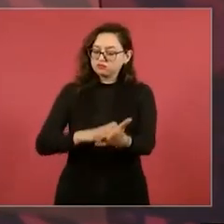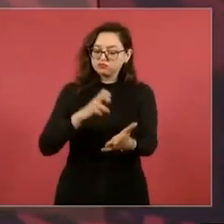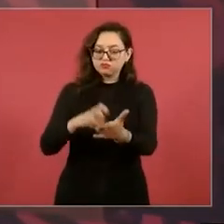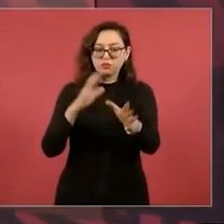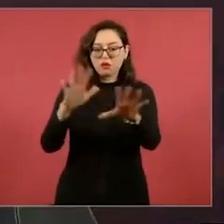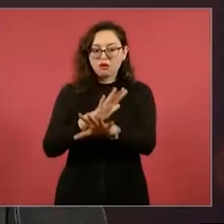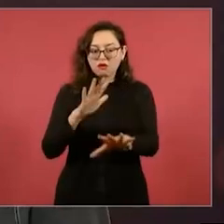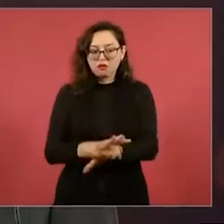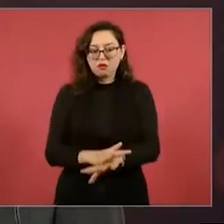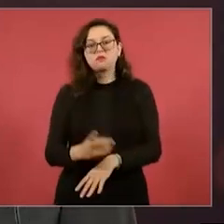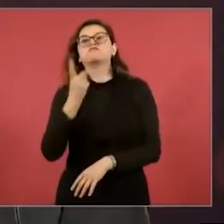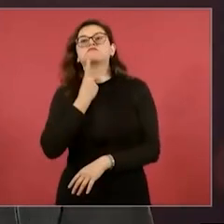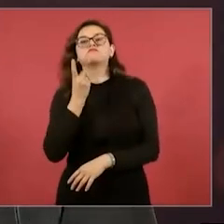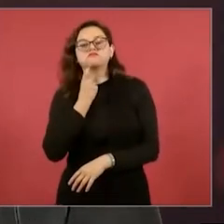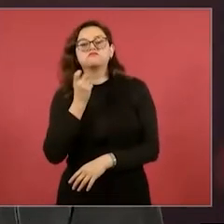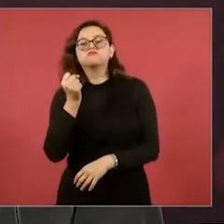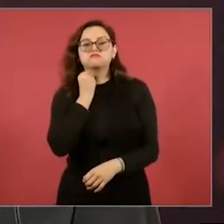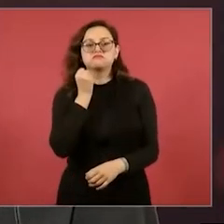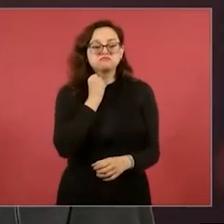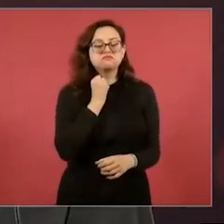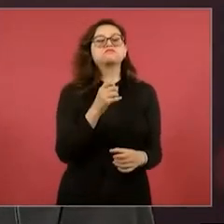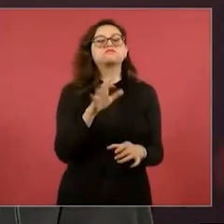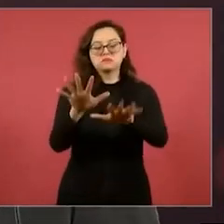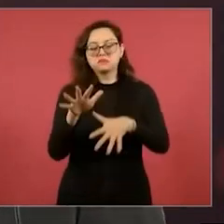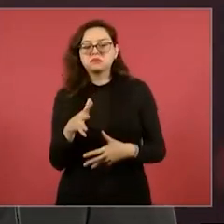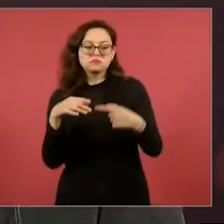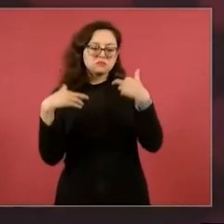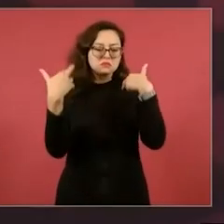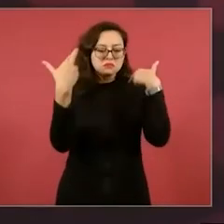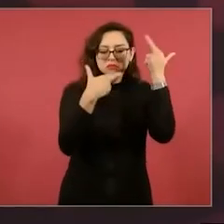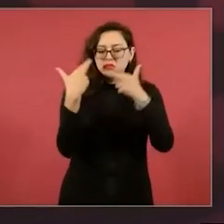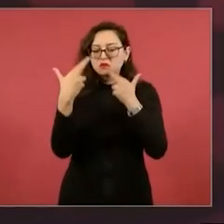Se aprueba el Congreso